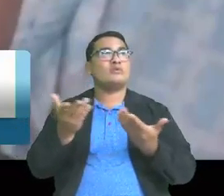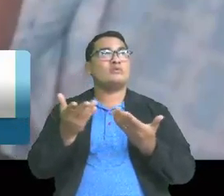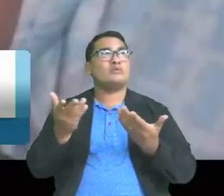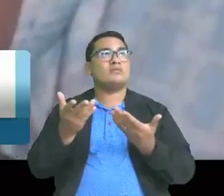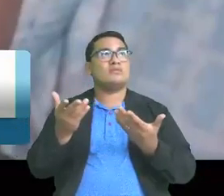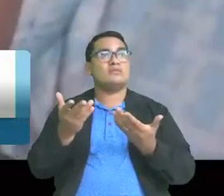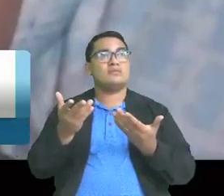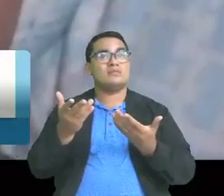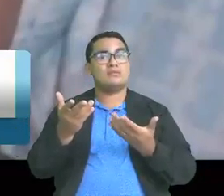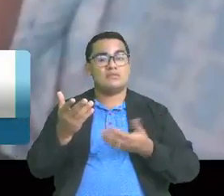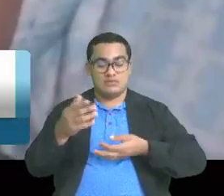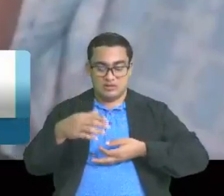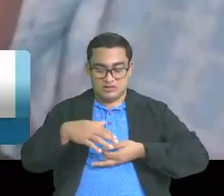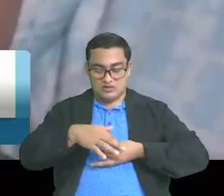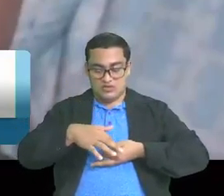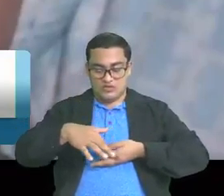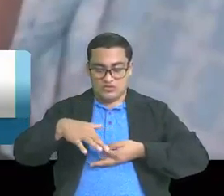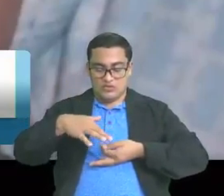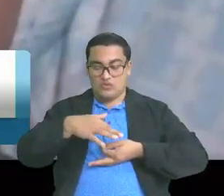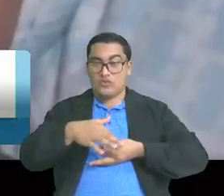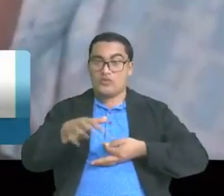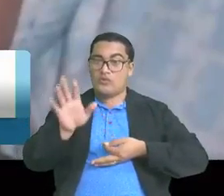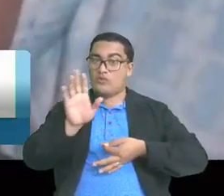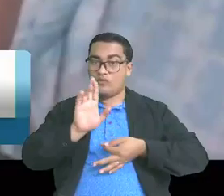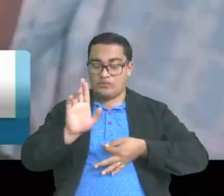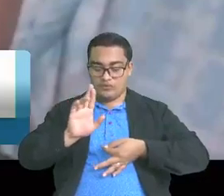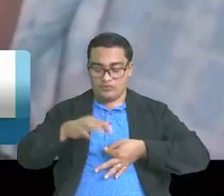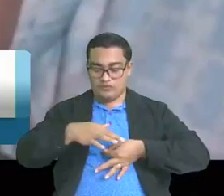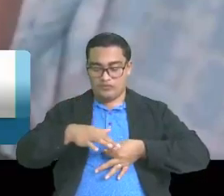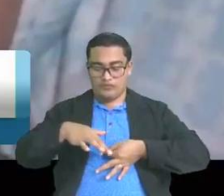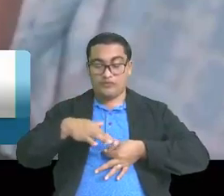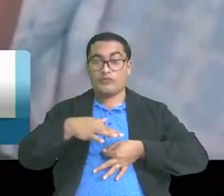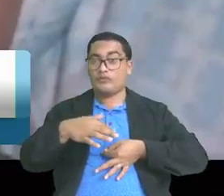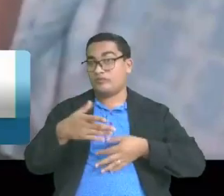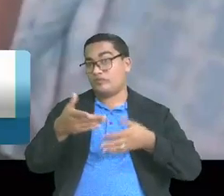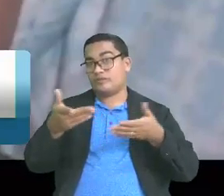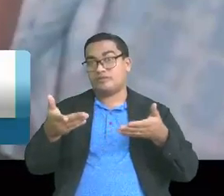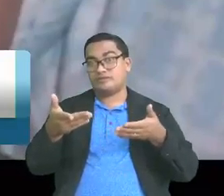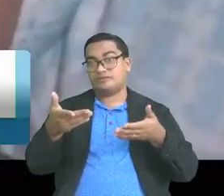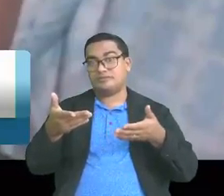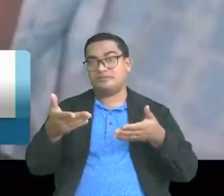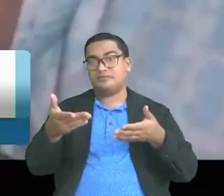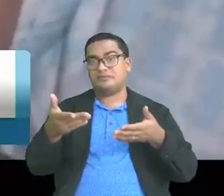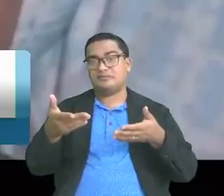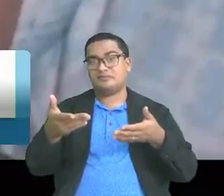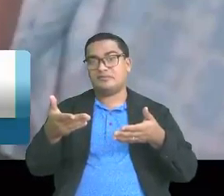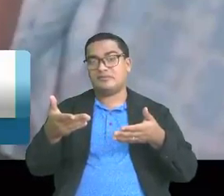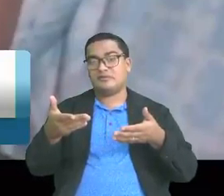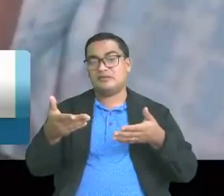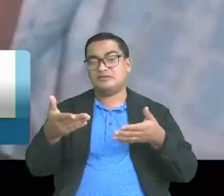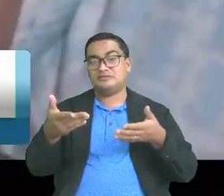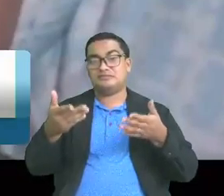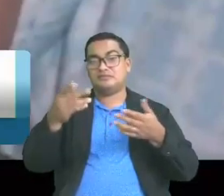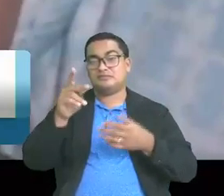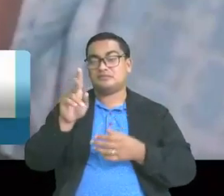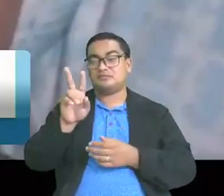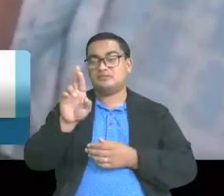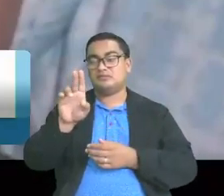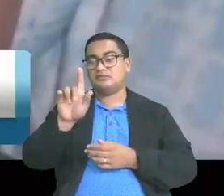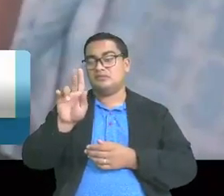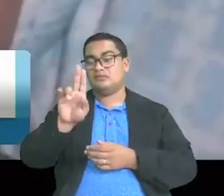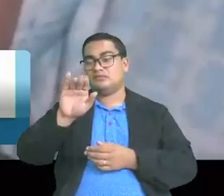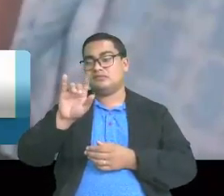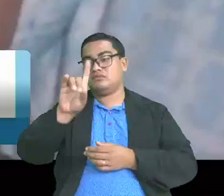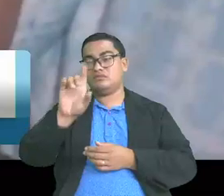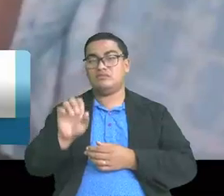enrojecida es la mera cicatriz umbilical en la piel. Sin embargo, esa está protruido. Se mira que